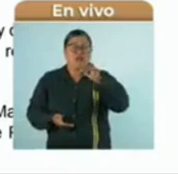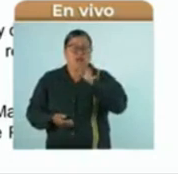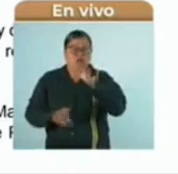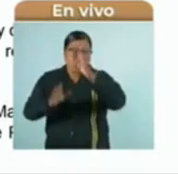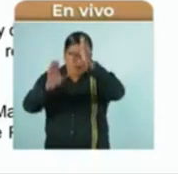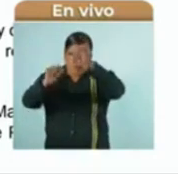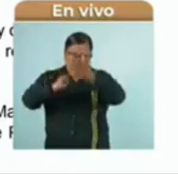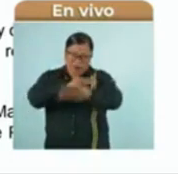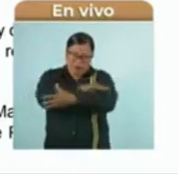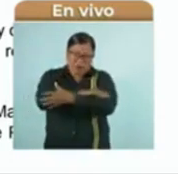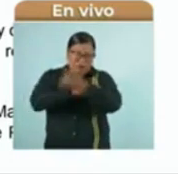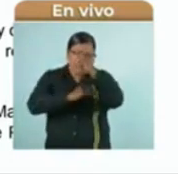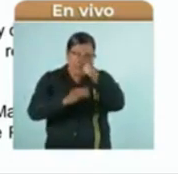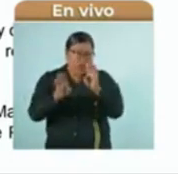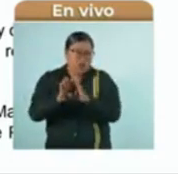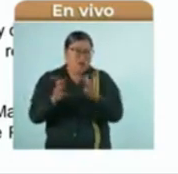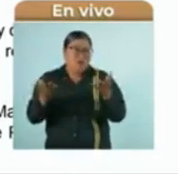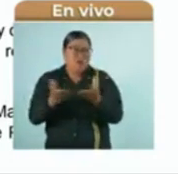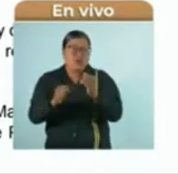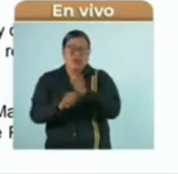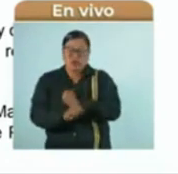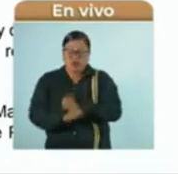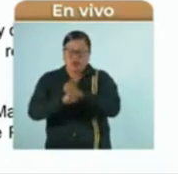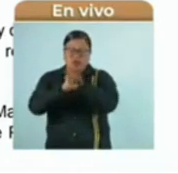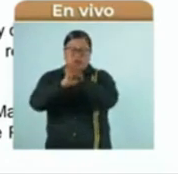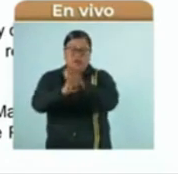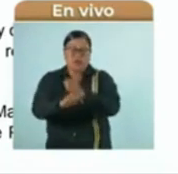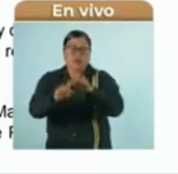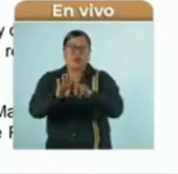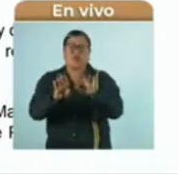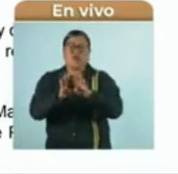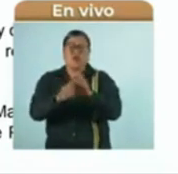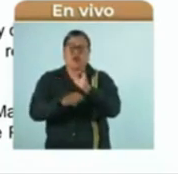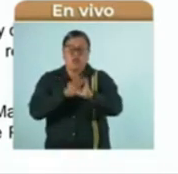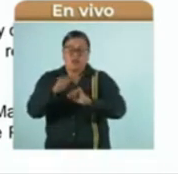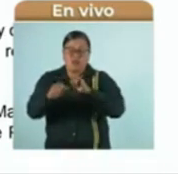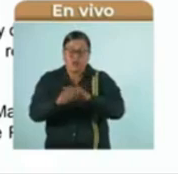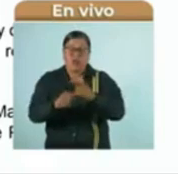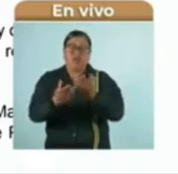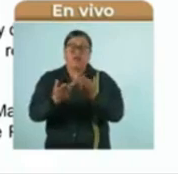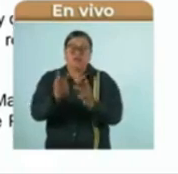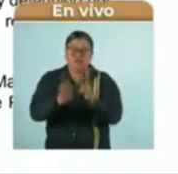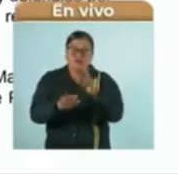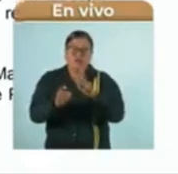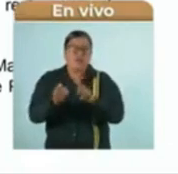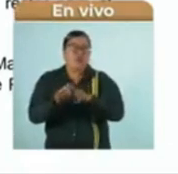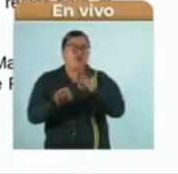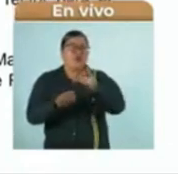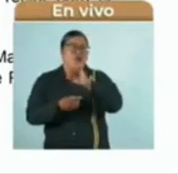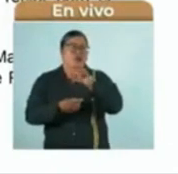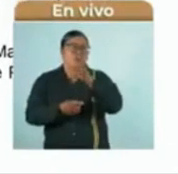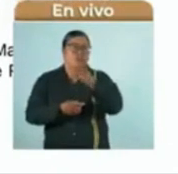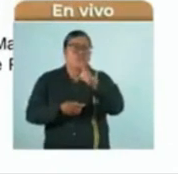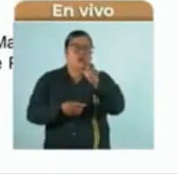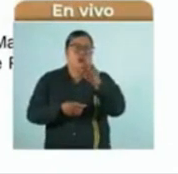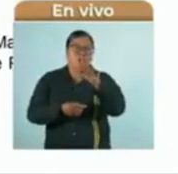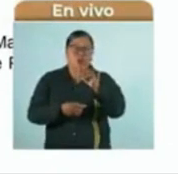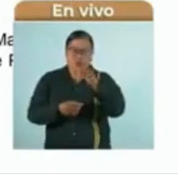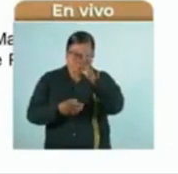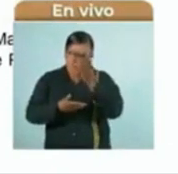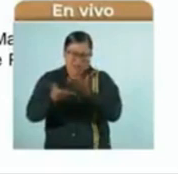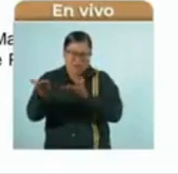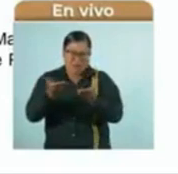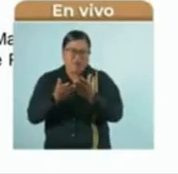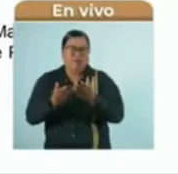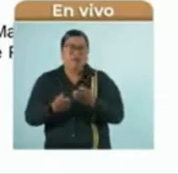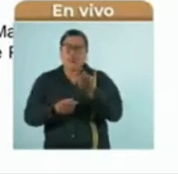de colaboración para el manejo del área de protección de flora y fauna bajos de Coyula y el Arenal. Es decir, va a haber un manejo común.